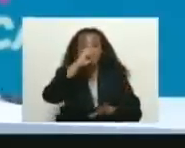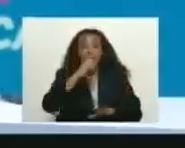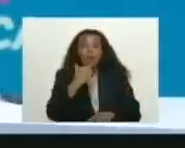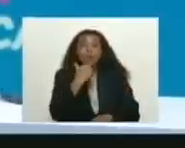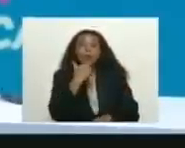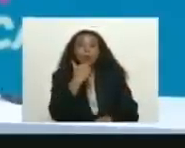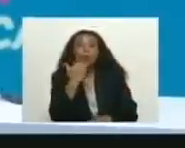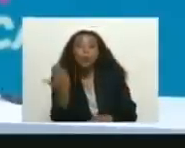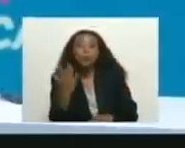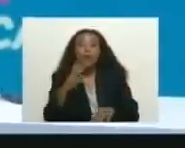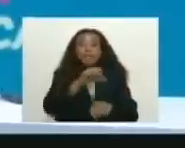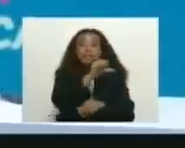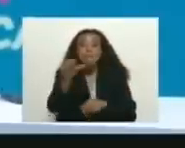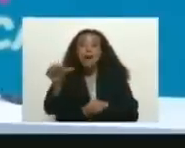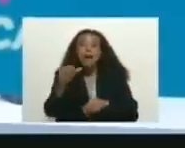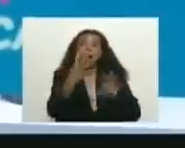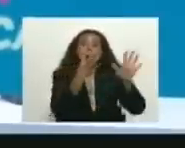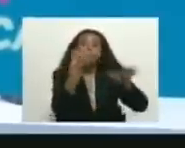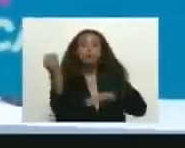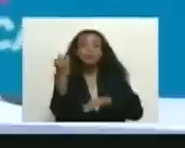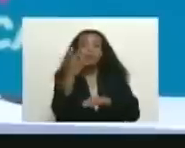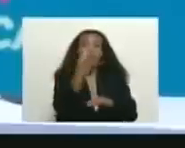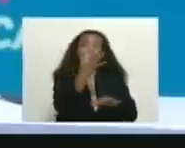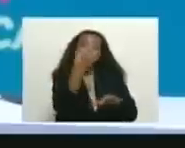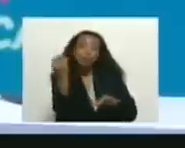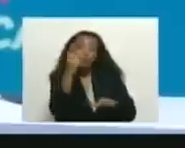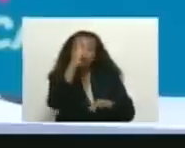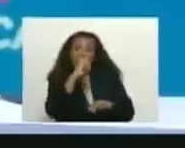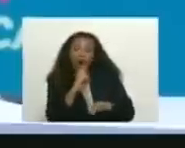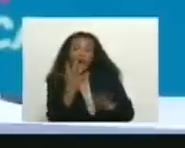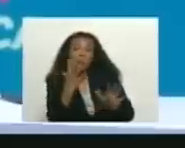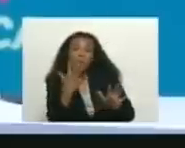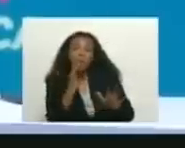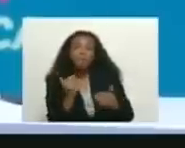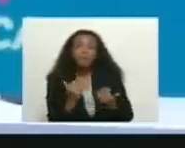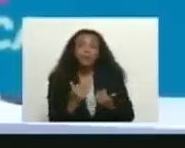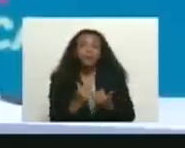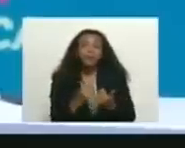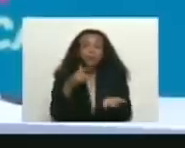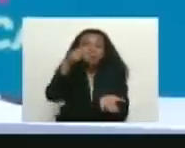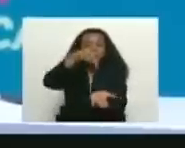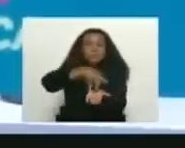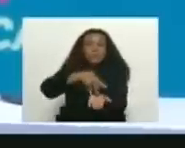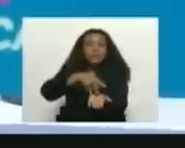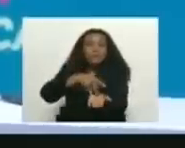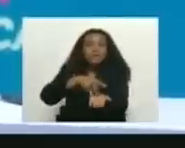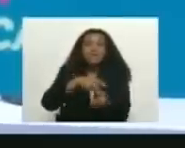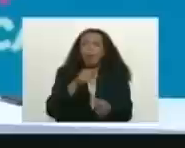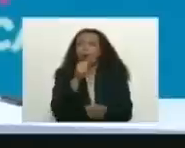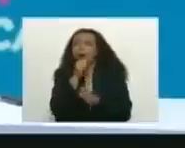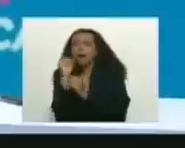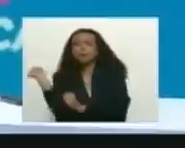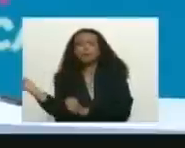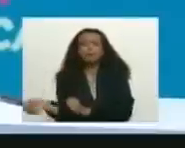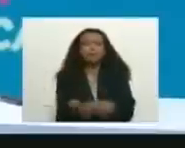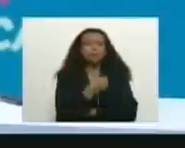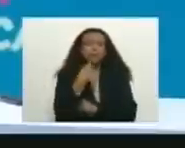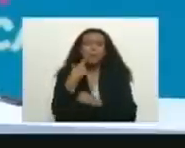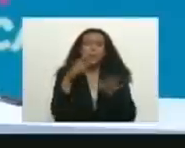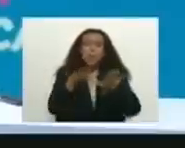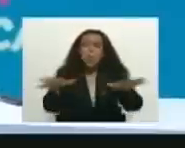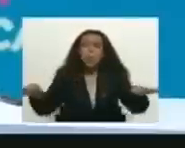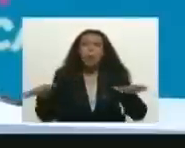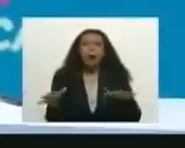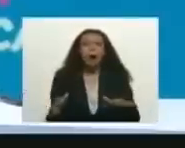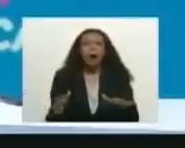Pronto, las próximas semanas va a cumplir 80 años, Oscar de León. Y estuvo allí y noqueó a todo el público que estaba.